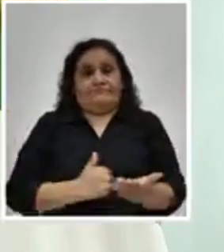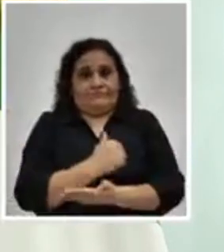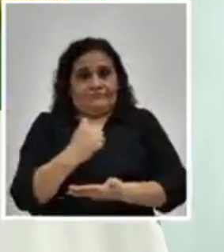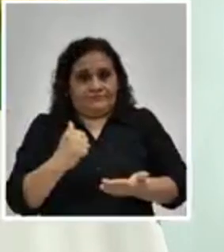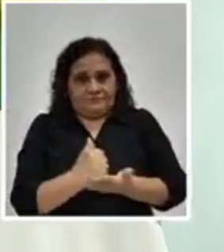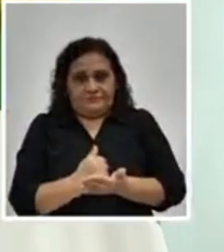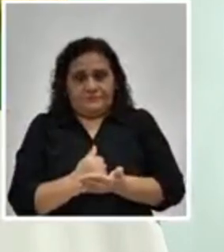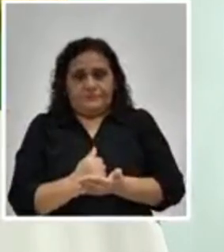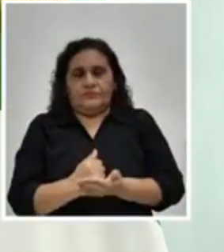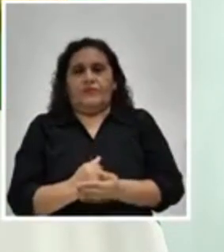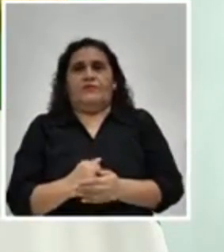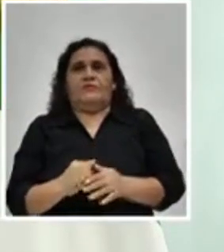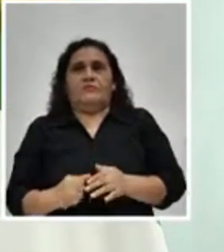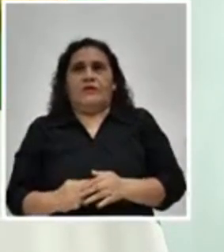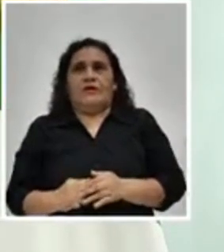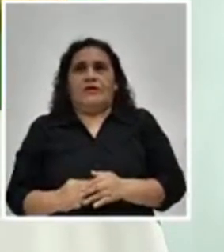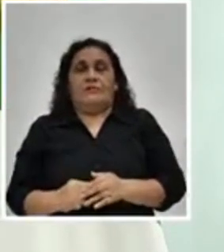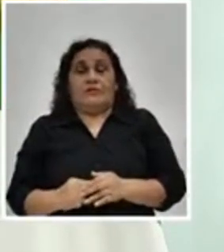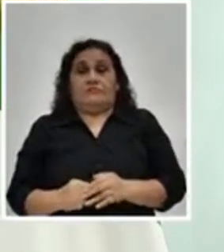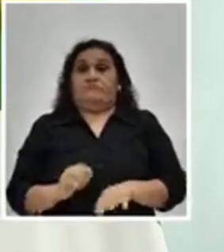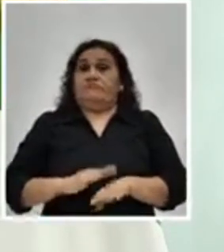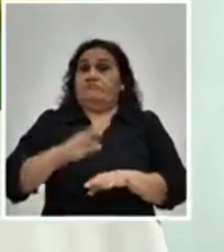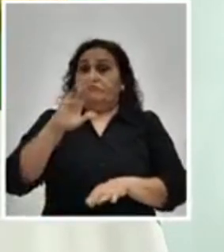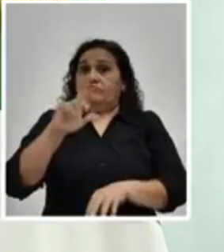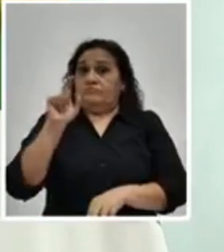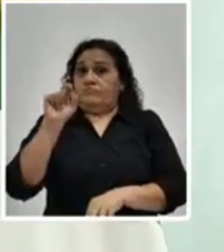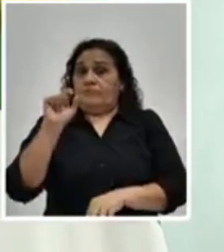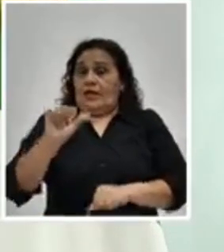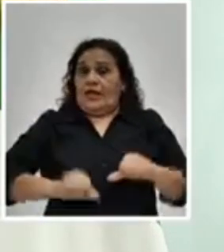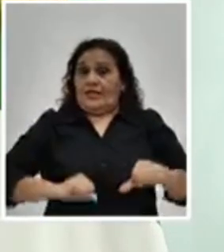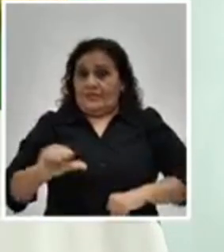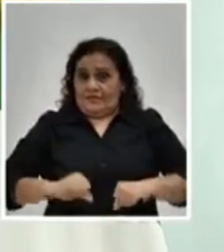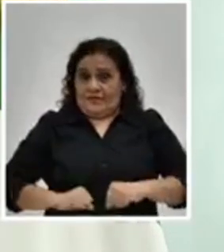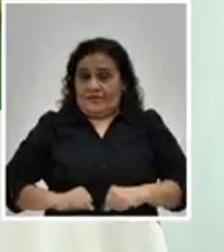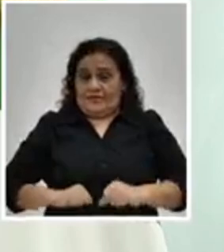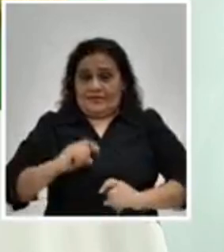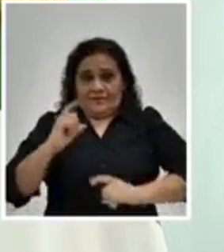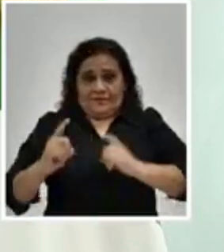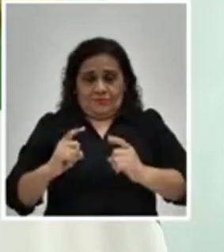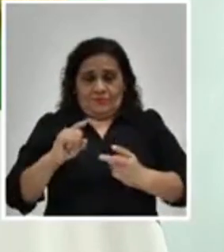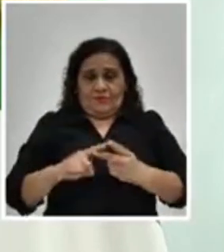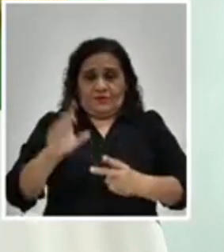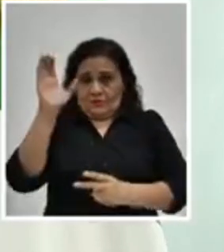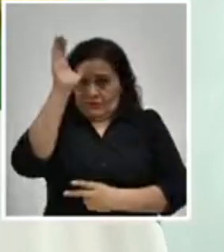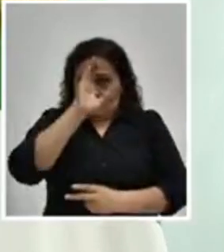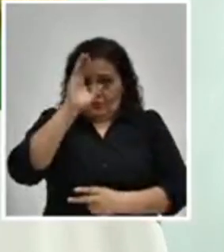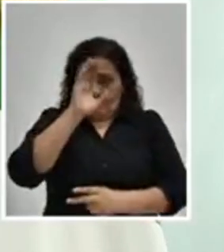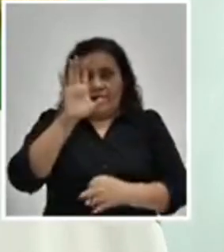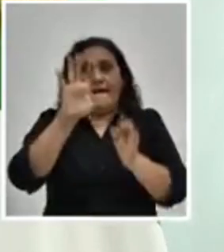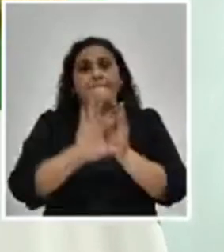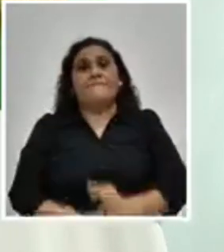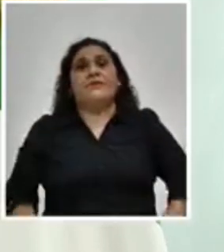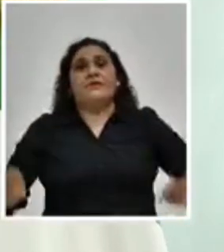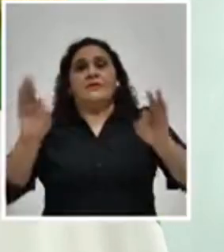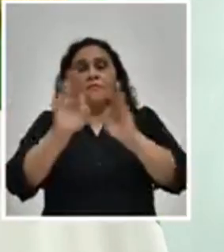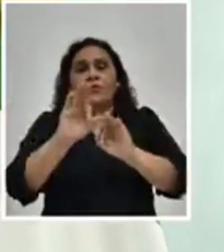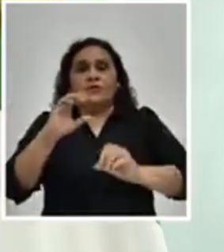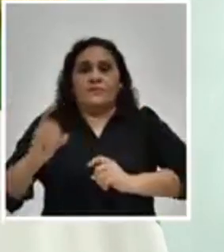tiene espacio para más de 20 actividades deportivas y culturales es una obra importante para el deporte